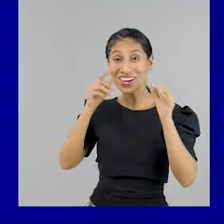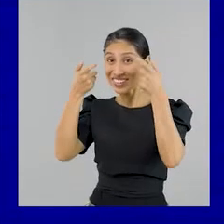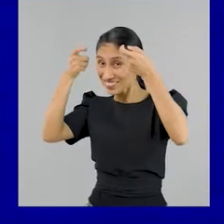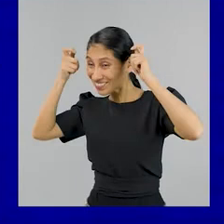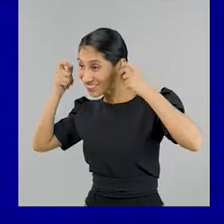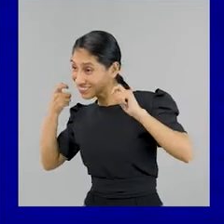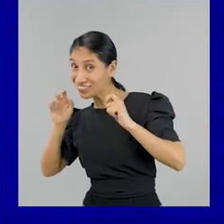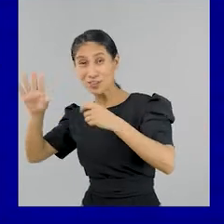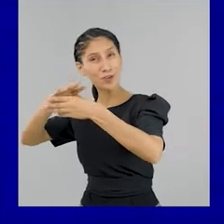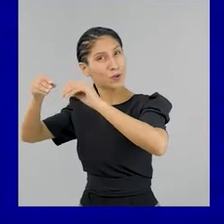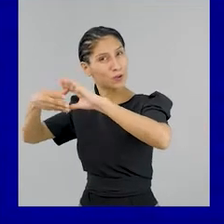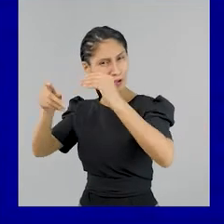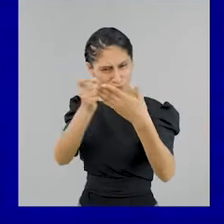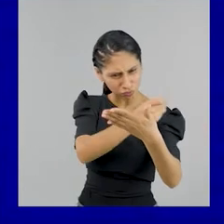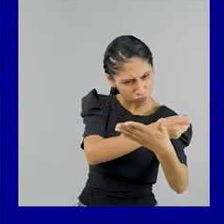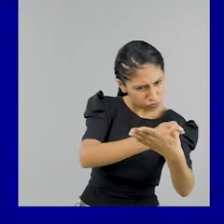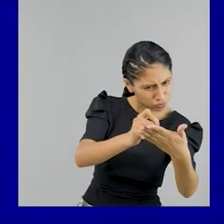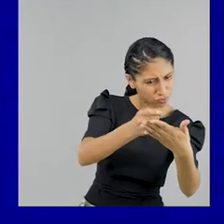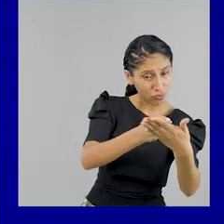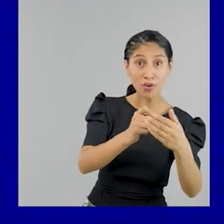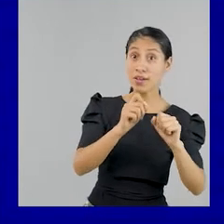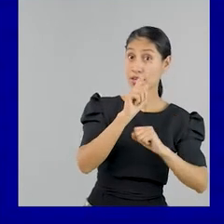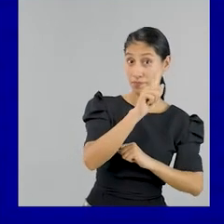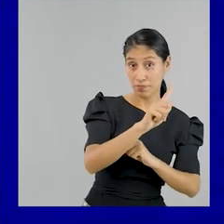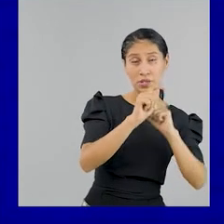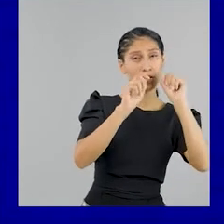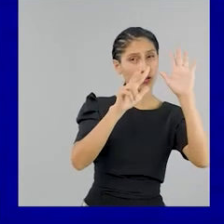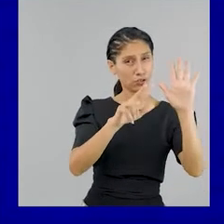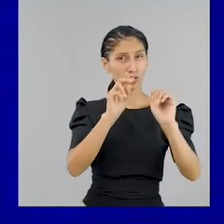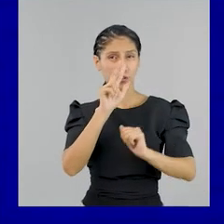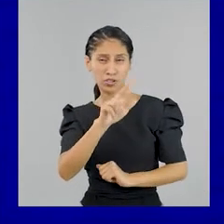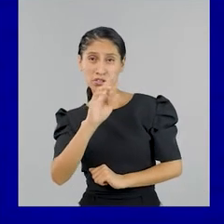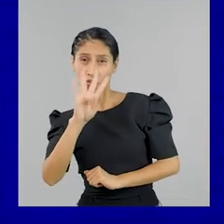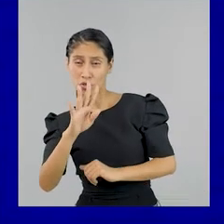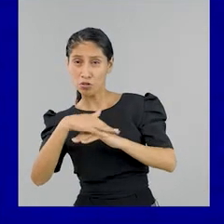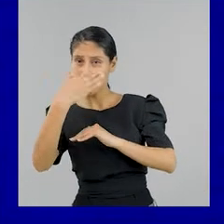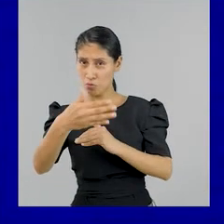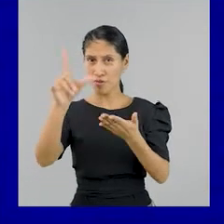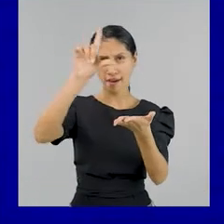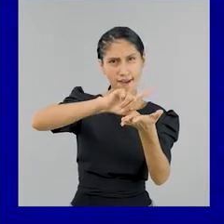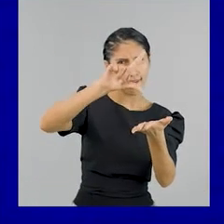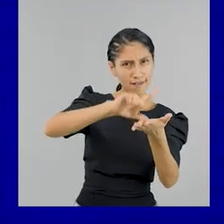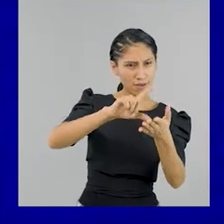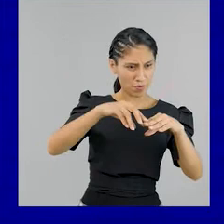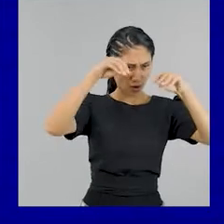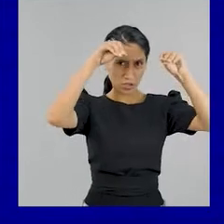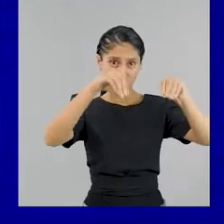en 1884 y luego en 1888 en Lima, donde fue publicada